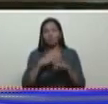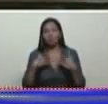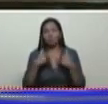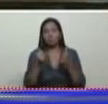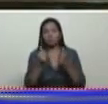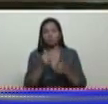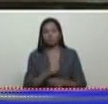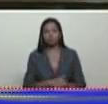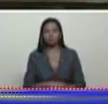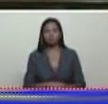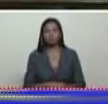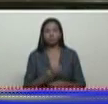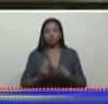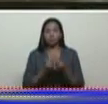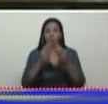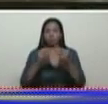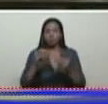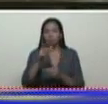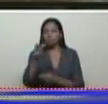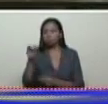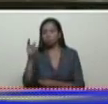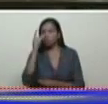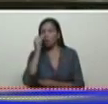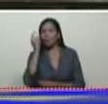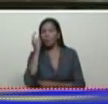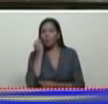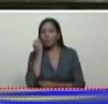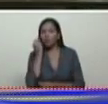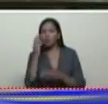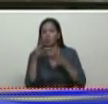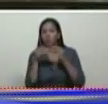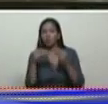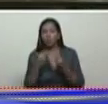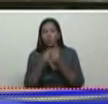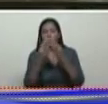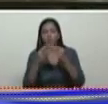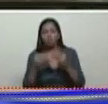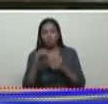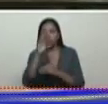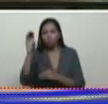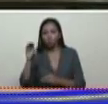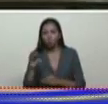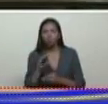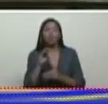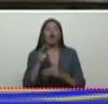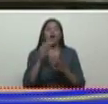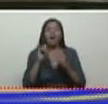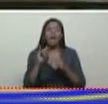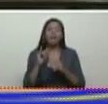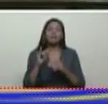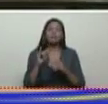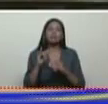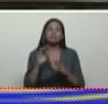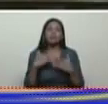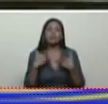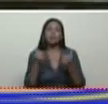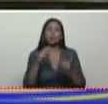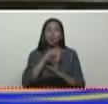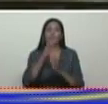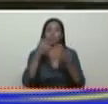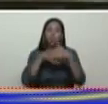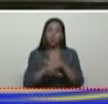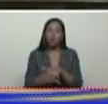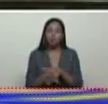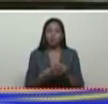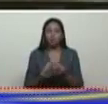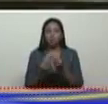Alvarado, junto a todas las médicas, los médicos, junto a todas las áreas de salud integral, las ASIC, bueno, junto a Barrio